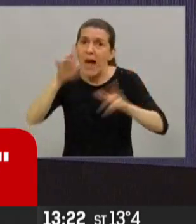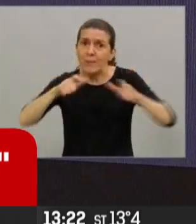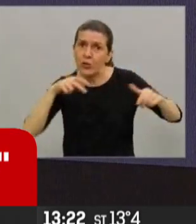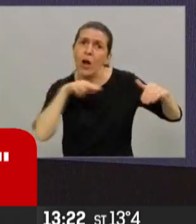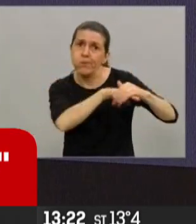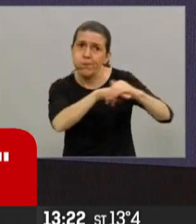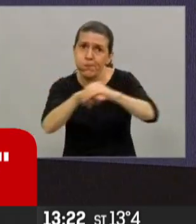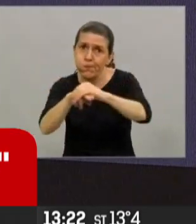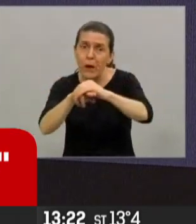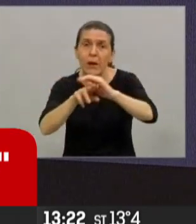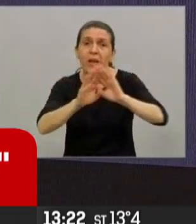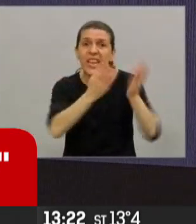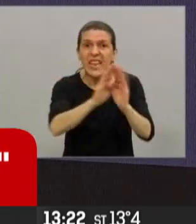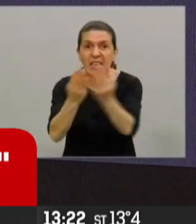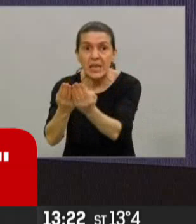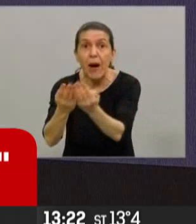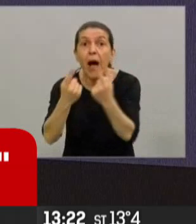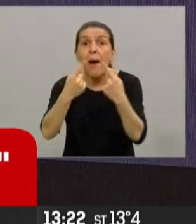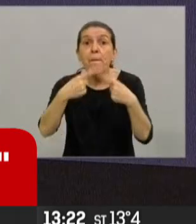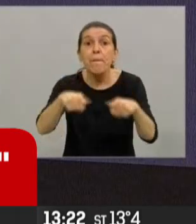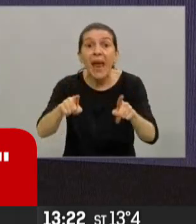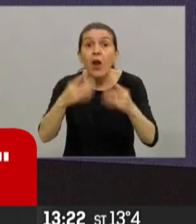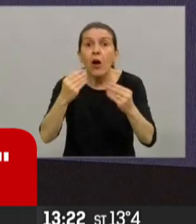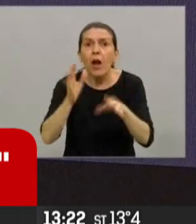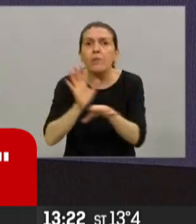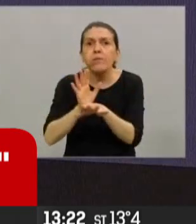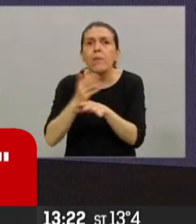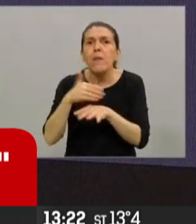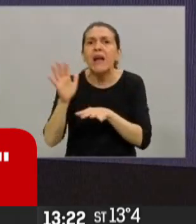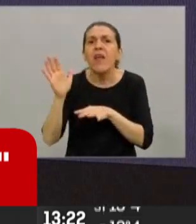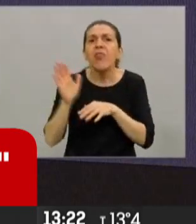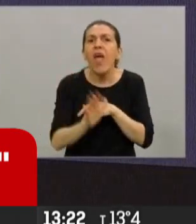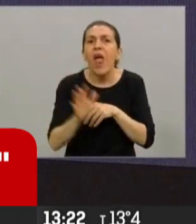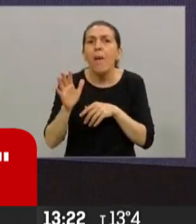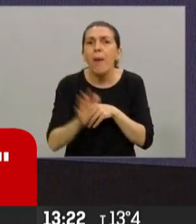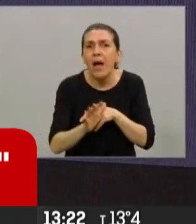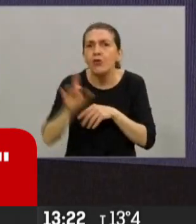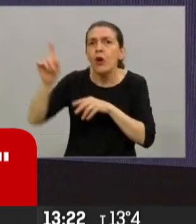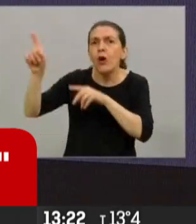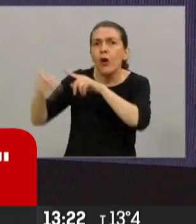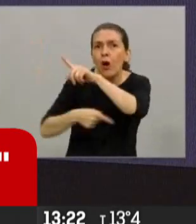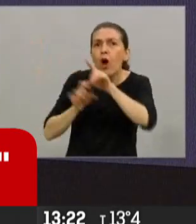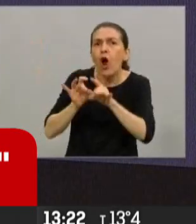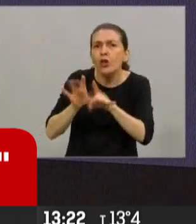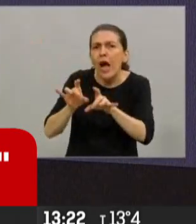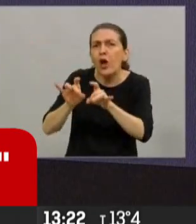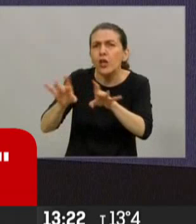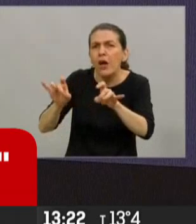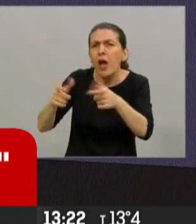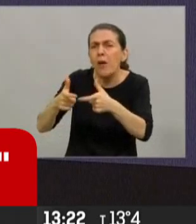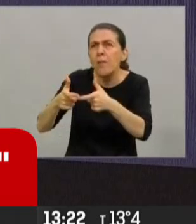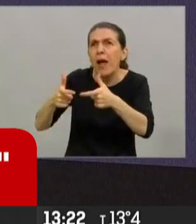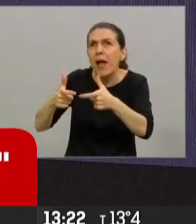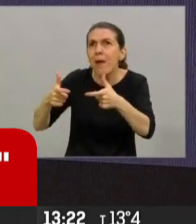que lo que uno nota es que se ha ralentizado en estos días la velocidad del contagio y se ha hecho